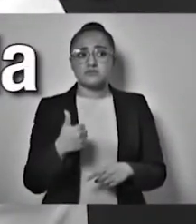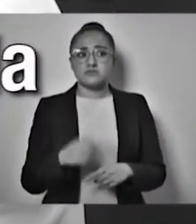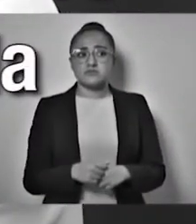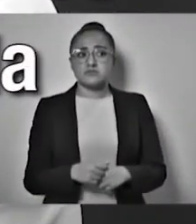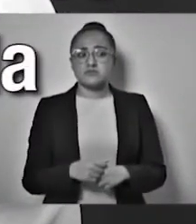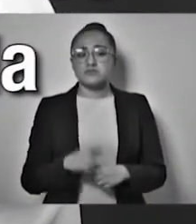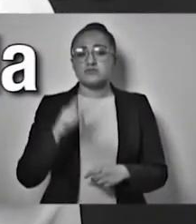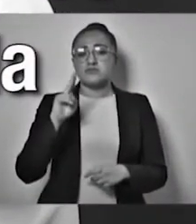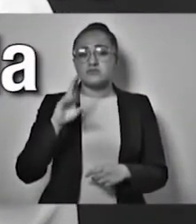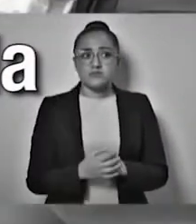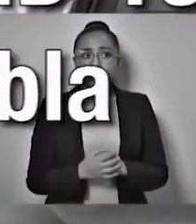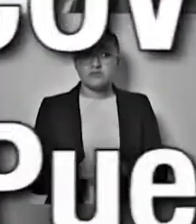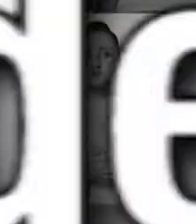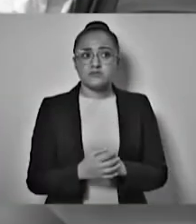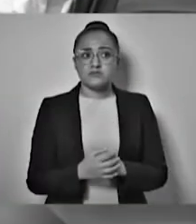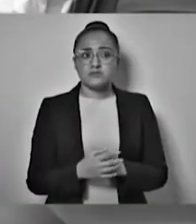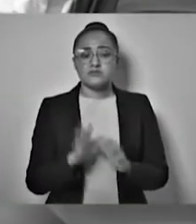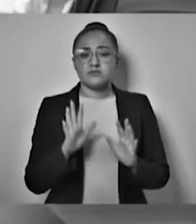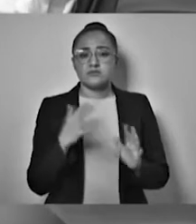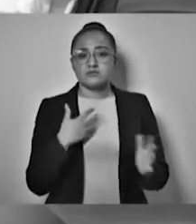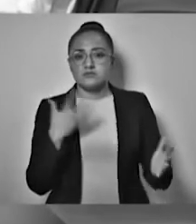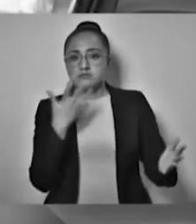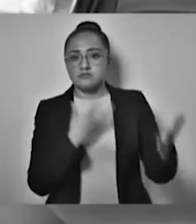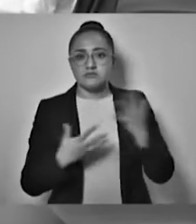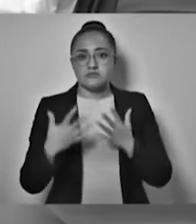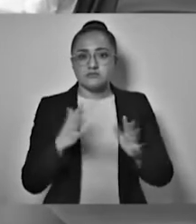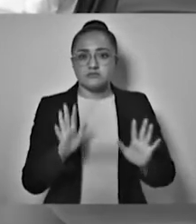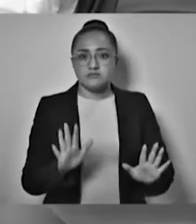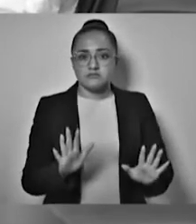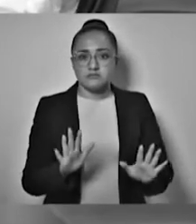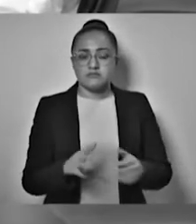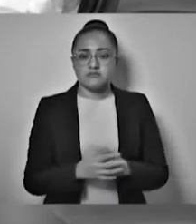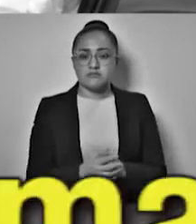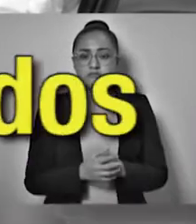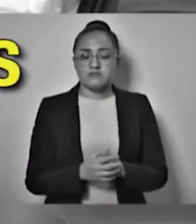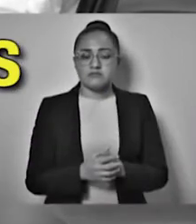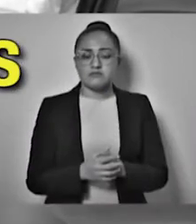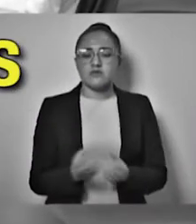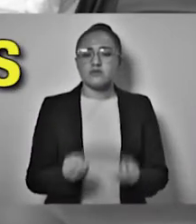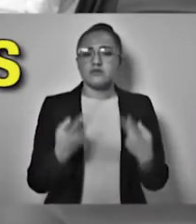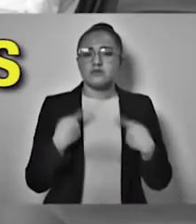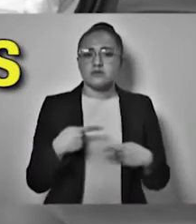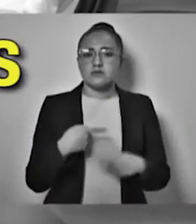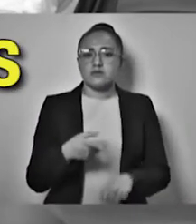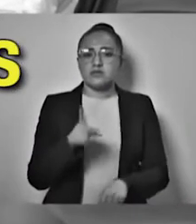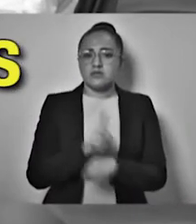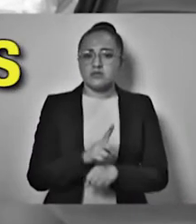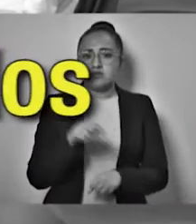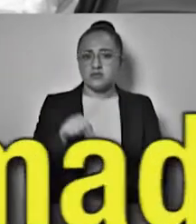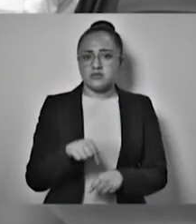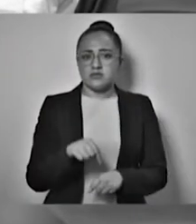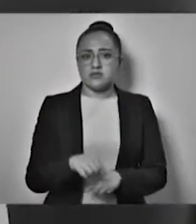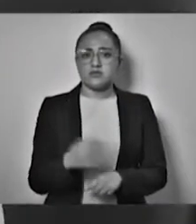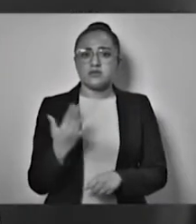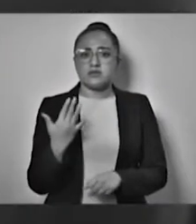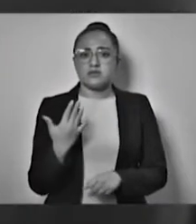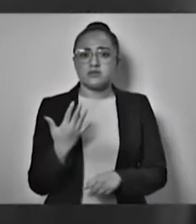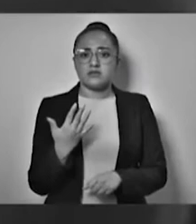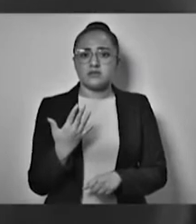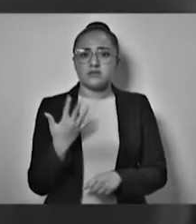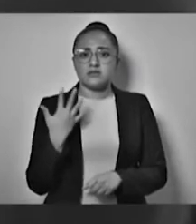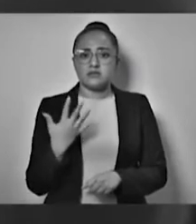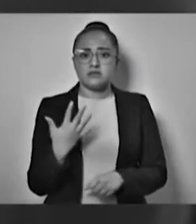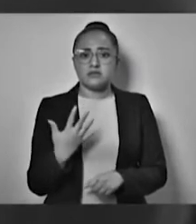14 defunciones. En videoconferencia, detalló que el total de casos confirmados es de 1.529, han fallecido